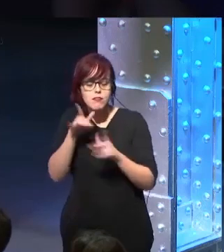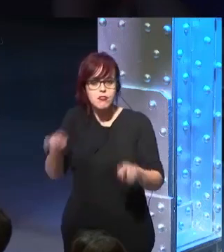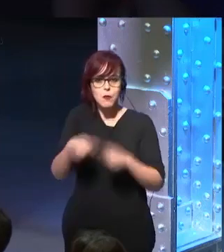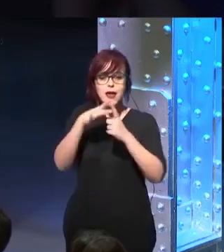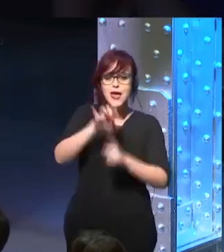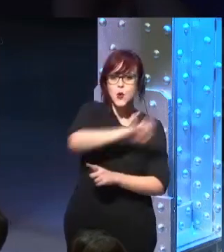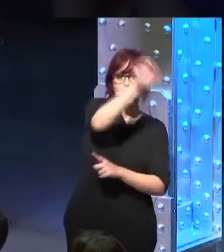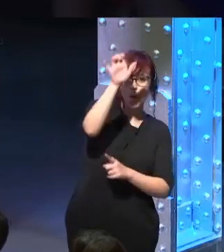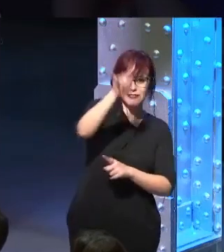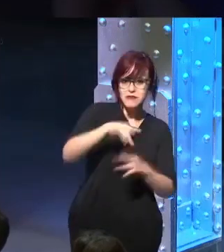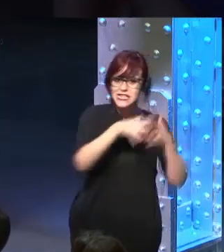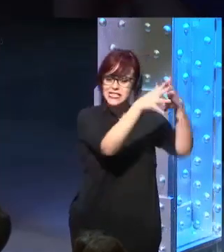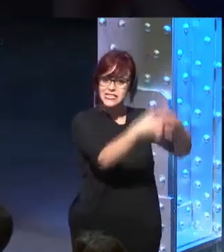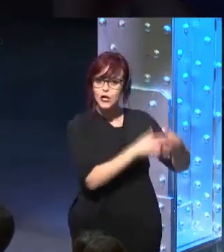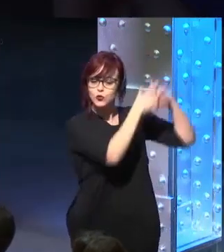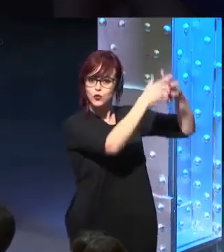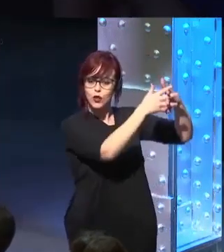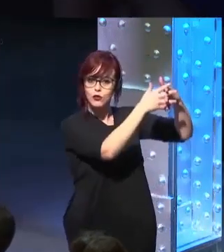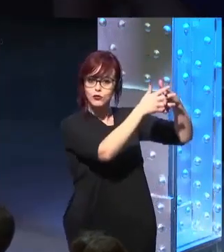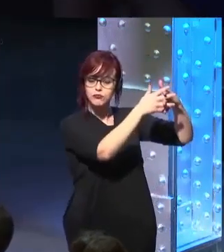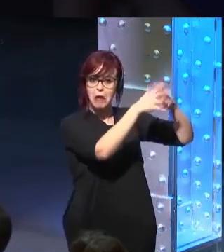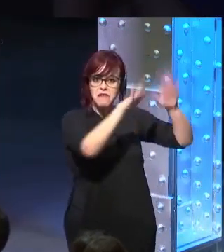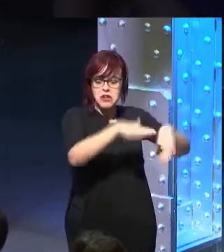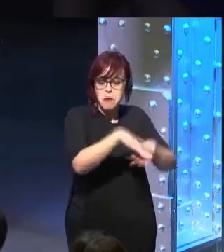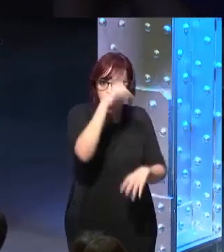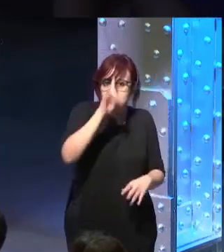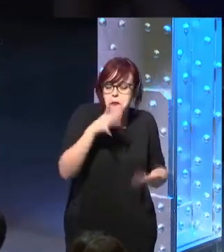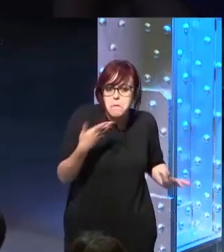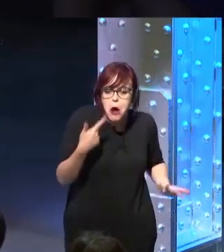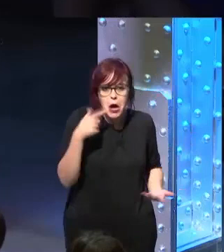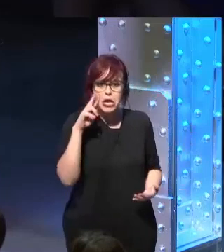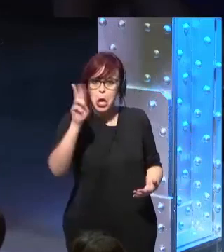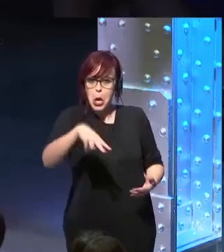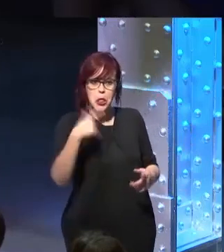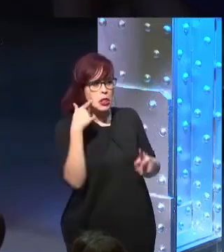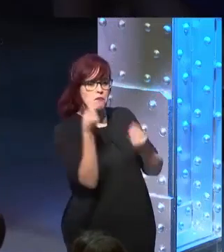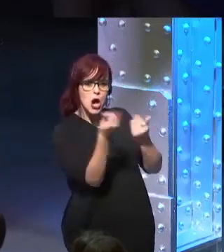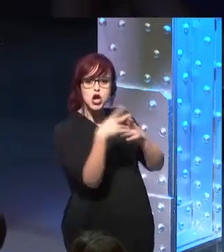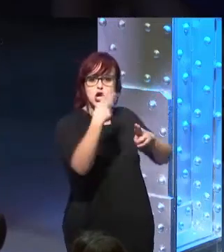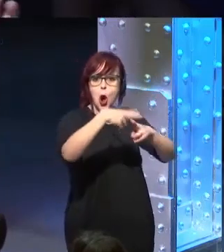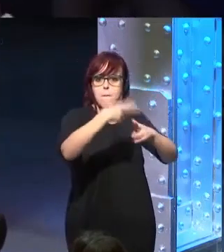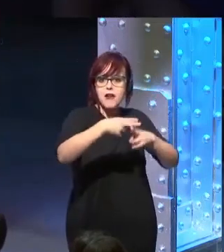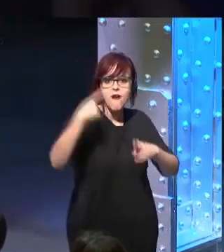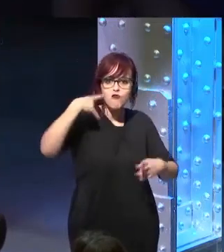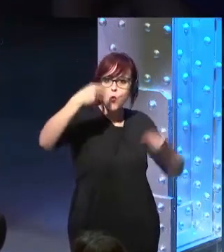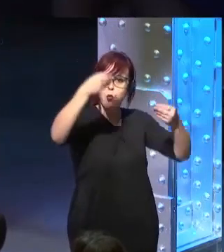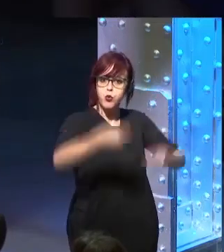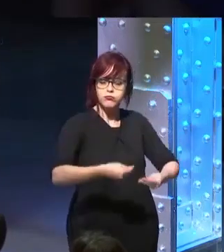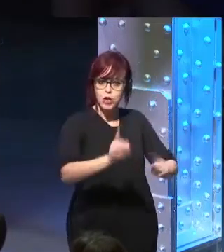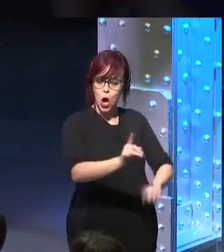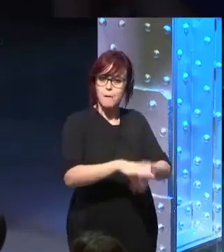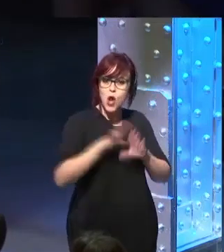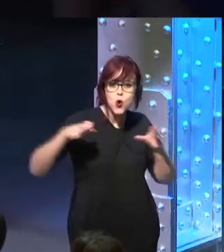independientemente de Europa, incluso en Estados Unidos, no sabríamos ni reconoceríamos los nombres de estas mujeres,